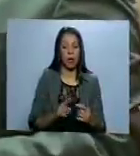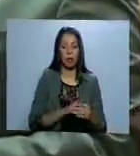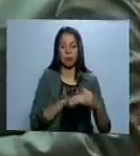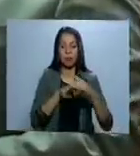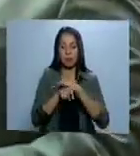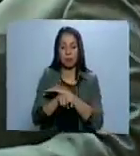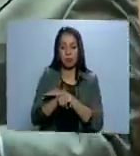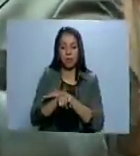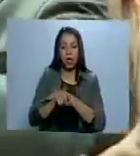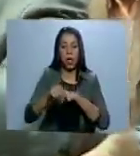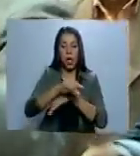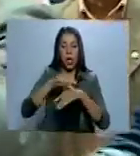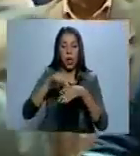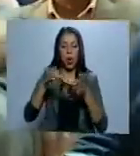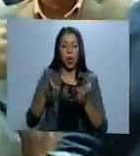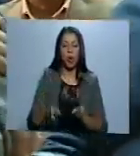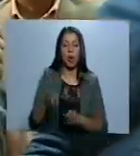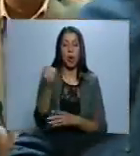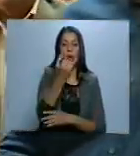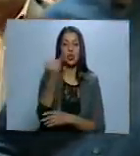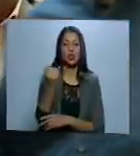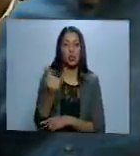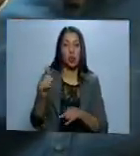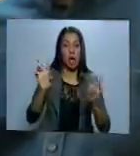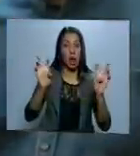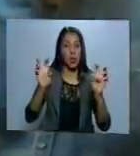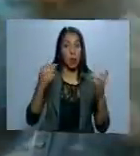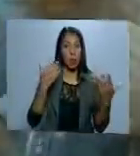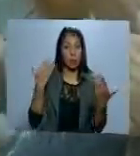Protocolar del Palacio Federal Legislativo.